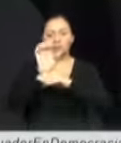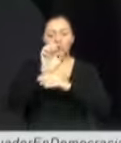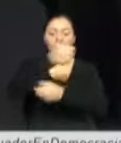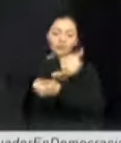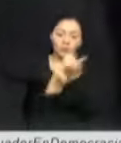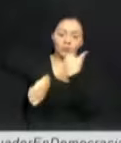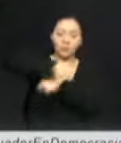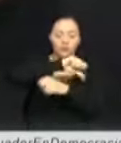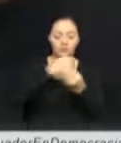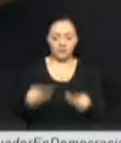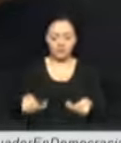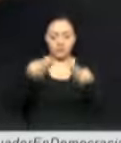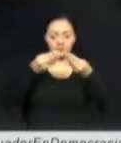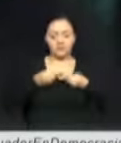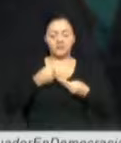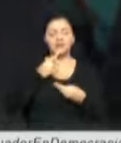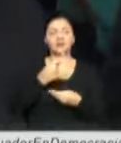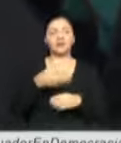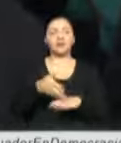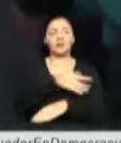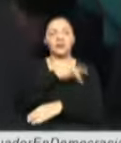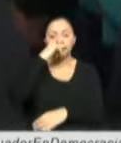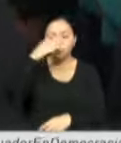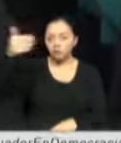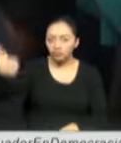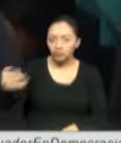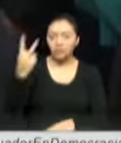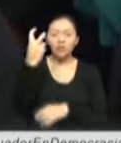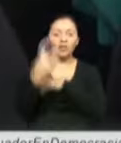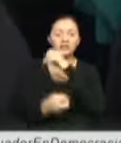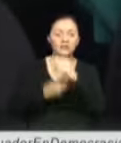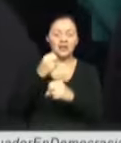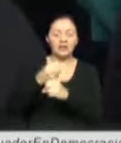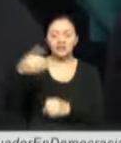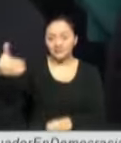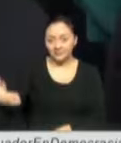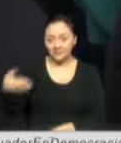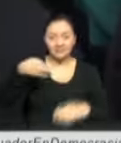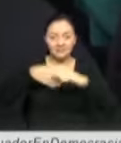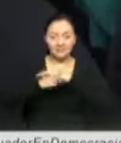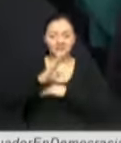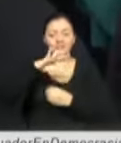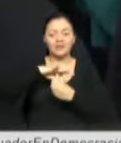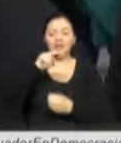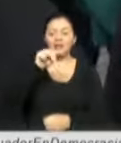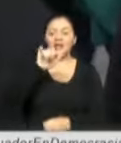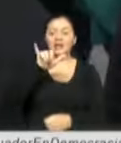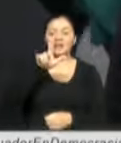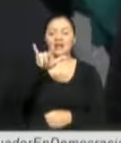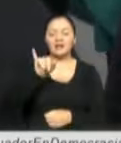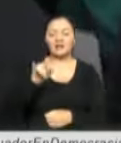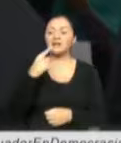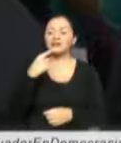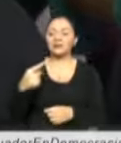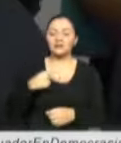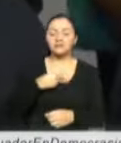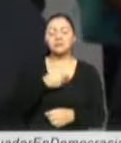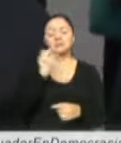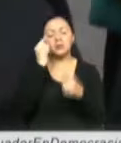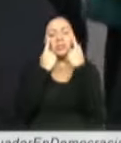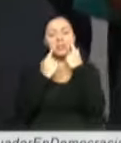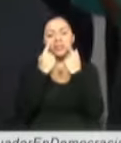como presidente es lo que me dijo una niñita de 12 años cuando estaba entrando a votar, Nayeli: presidente, con lágrimas en los